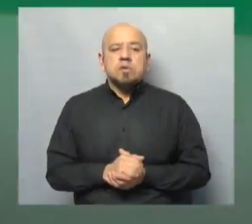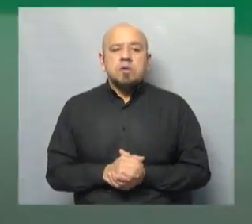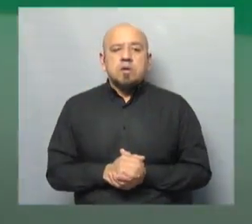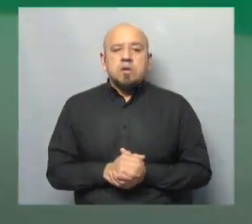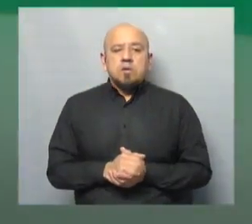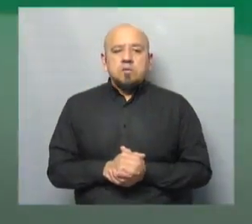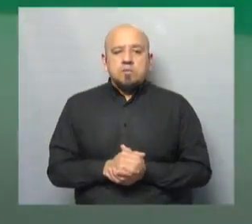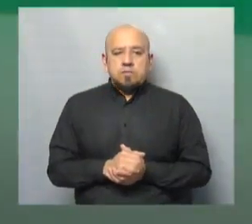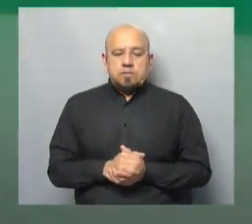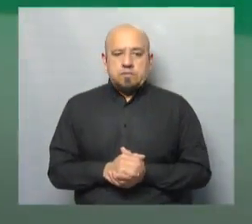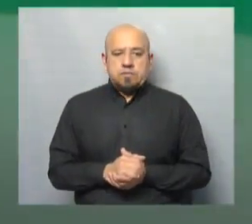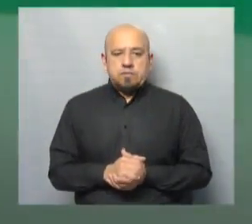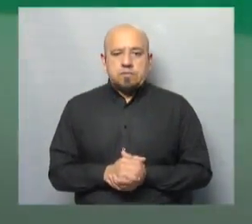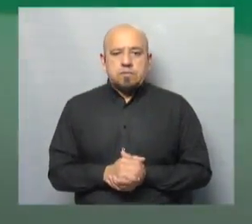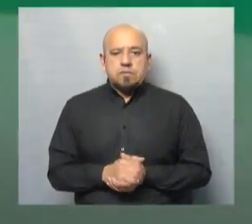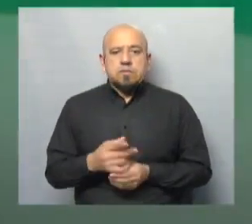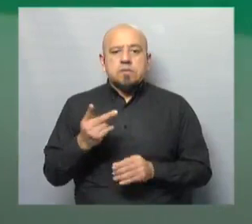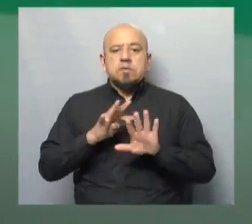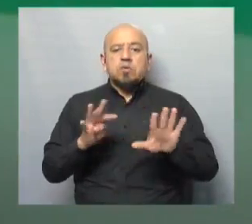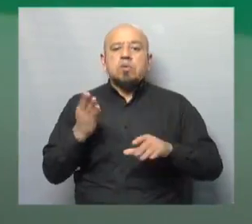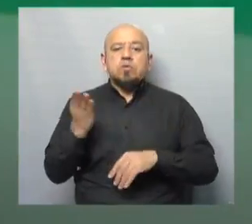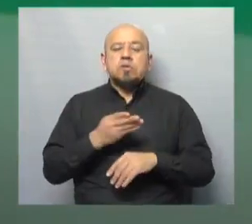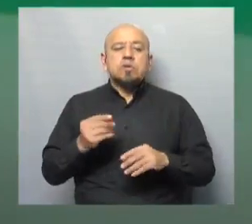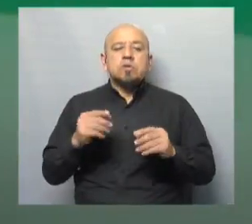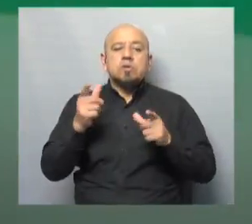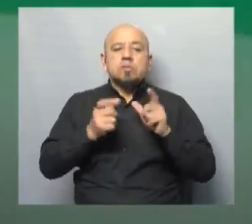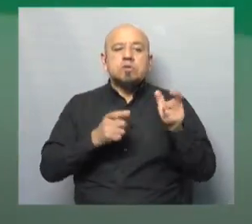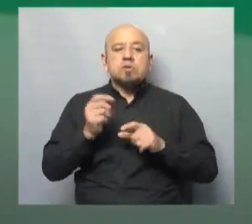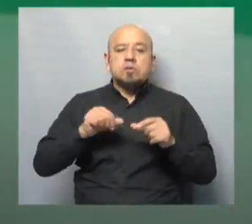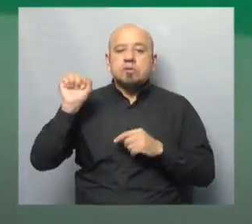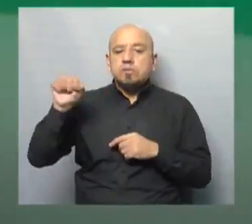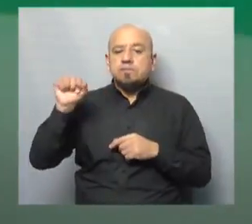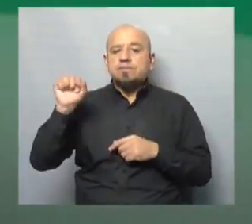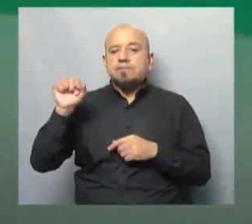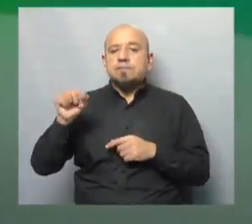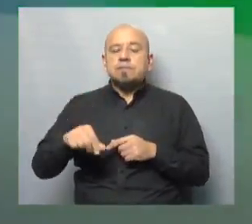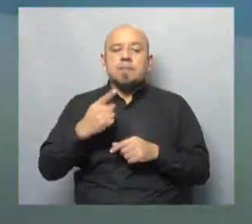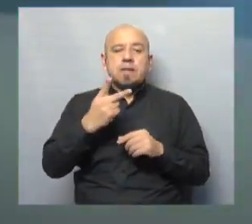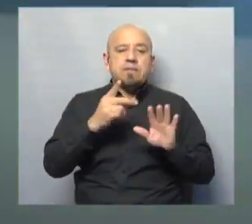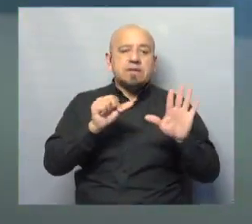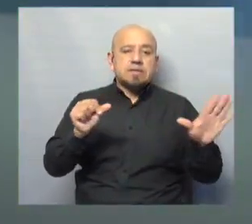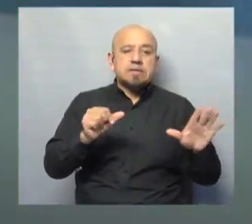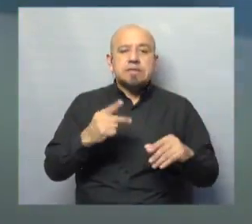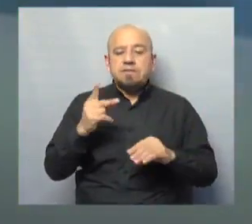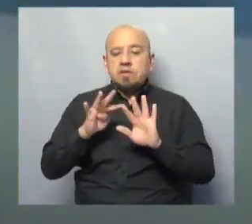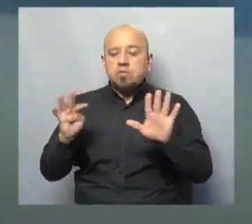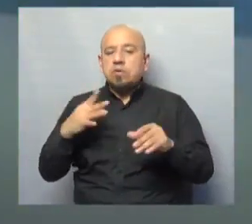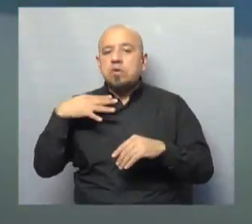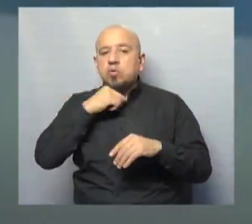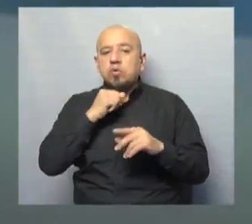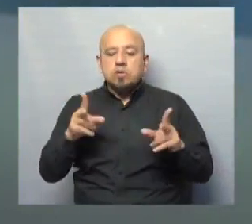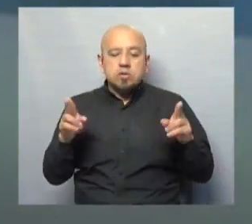otro asunto 29 por ciento de las personas encuestadas por la usina de percepción ciudadana entre el 26 y el 29 de agosto